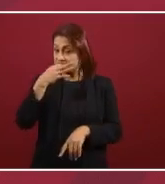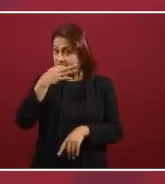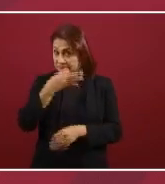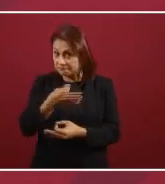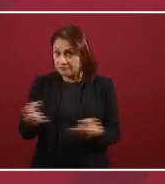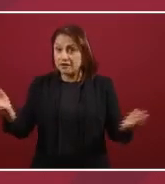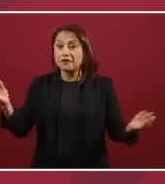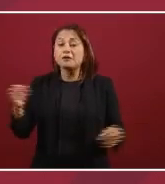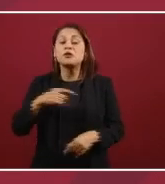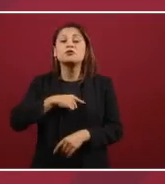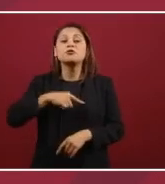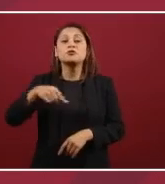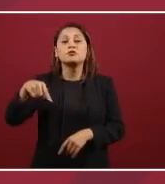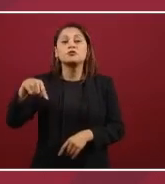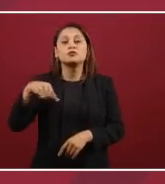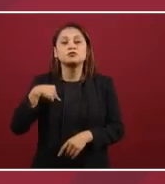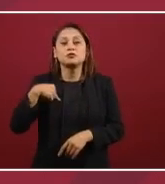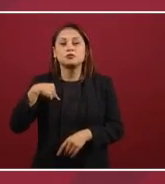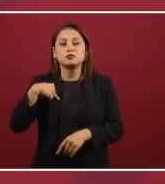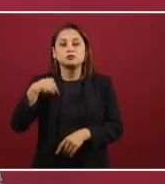por principios, por ideales,